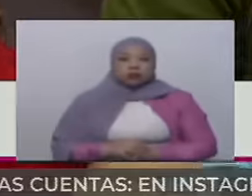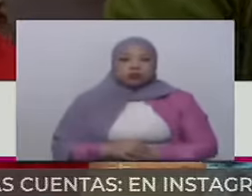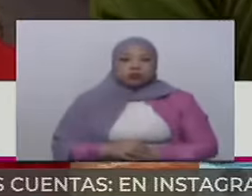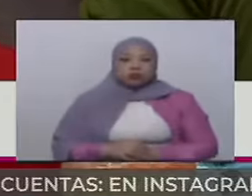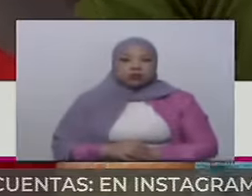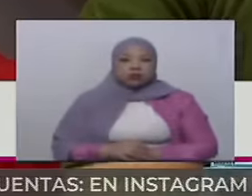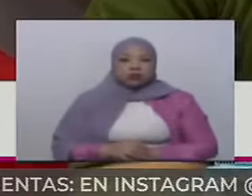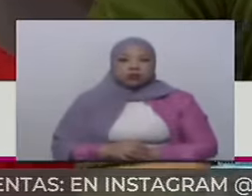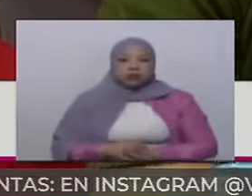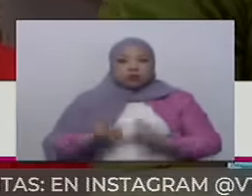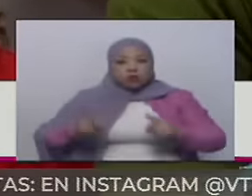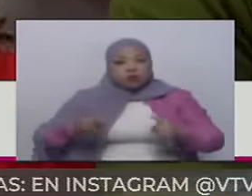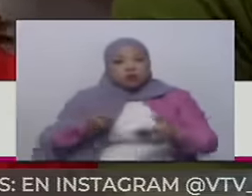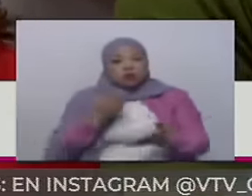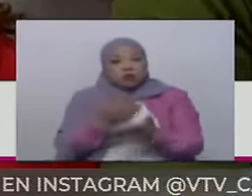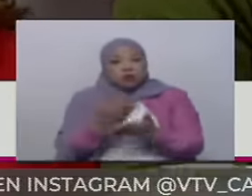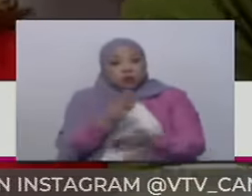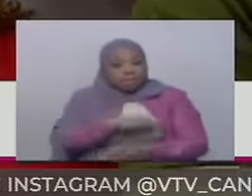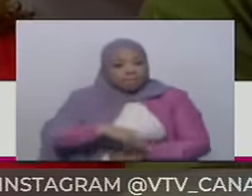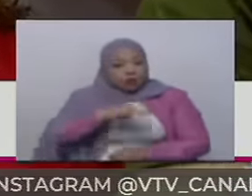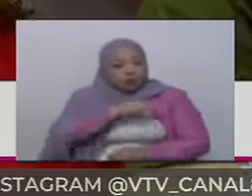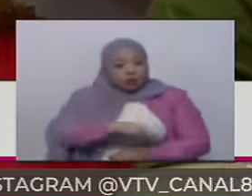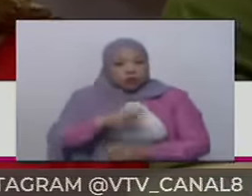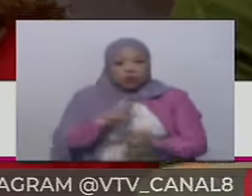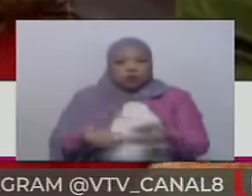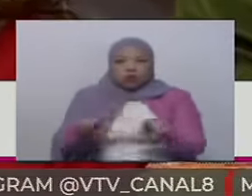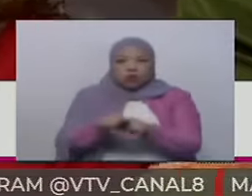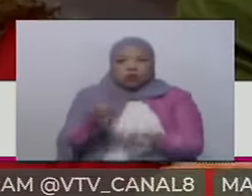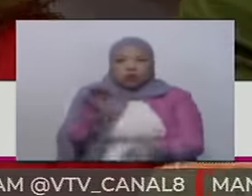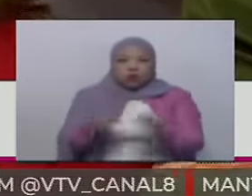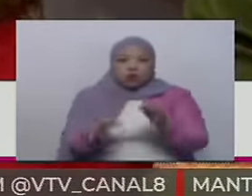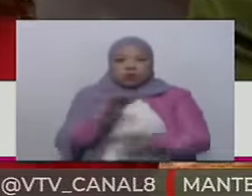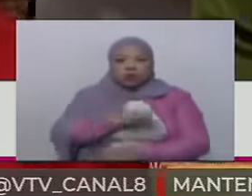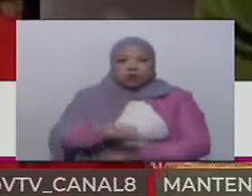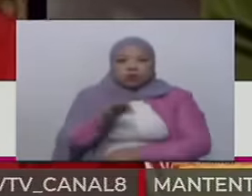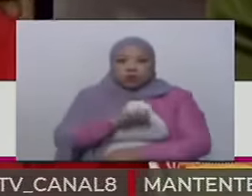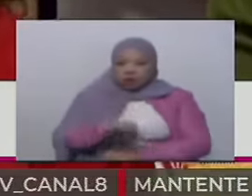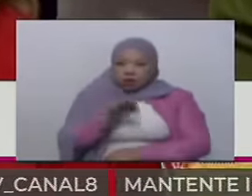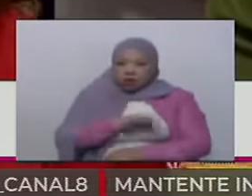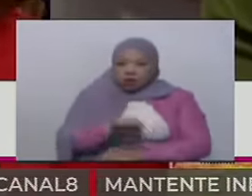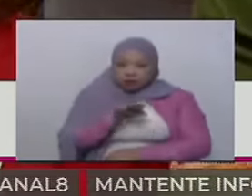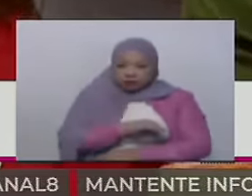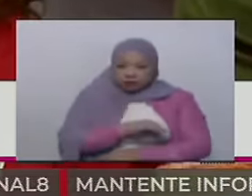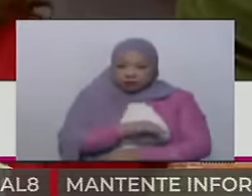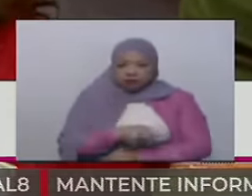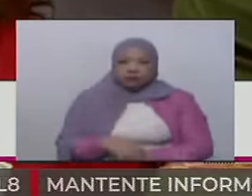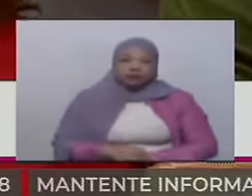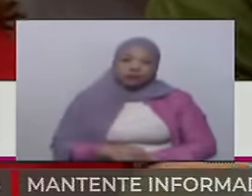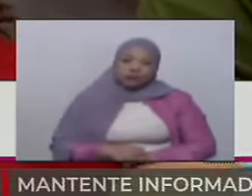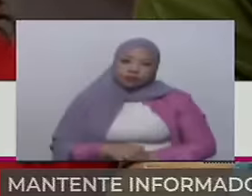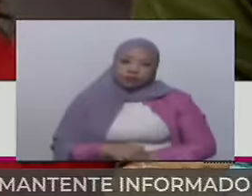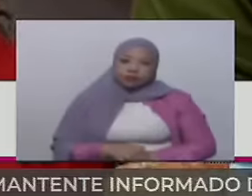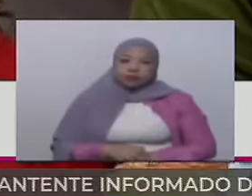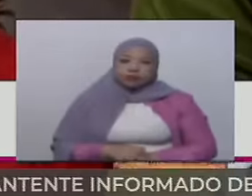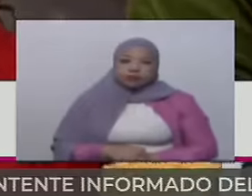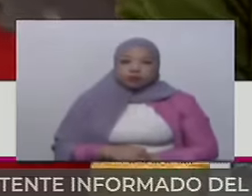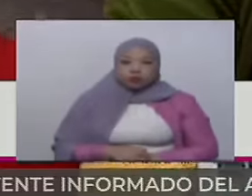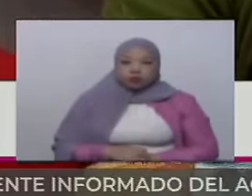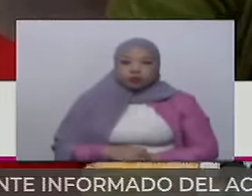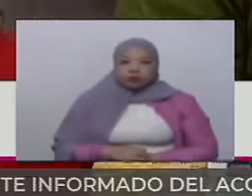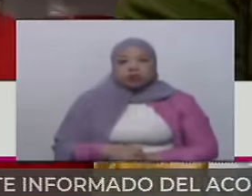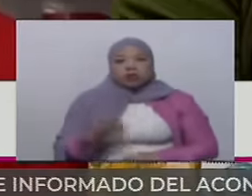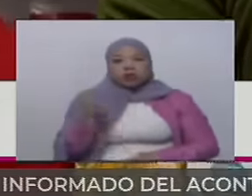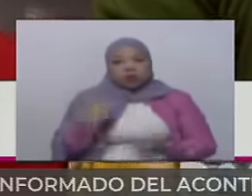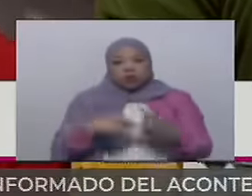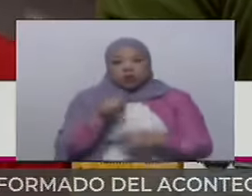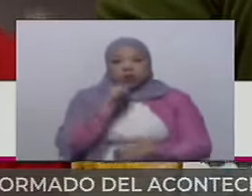iniciativa. Una misión, igualdad y justicia social. Entonces eso va a ser con las bodegas.